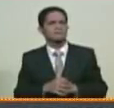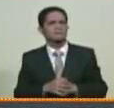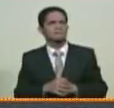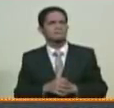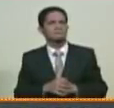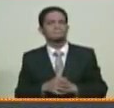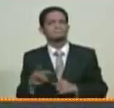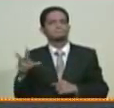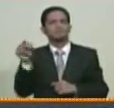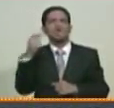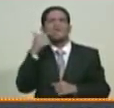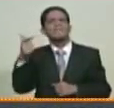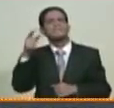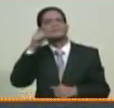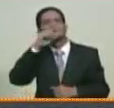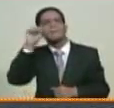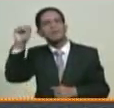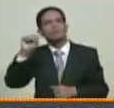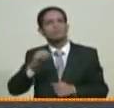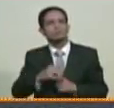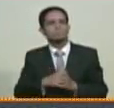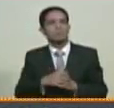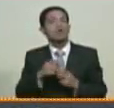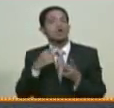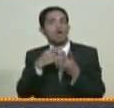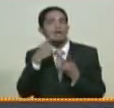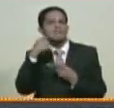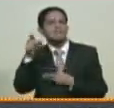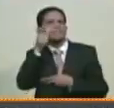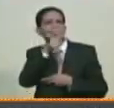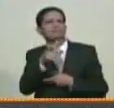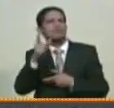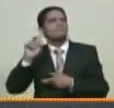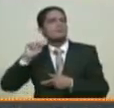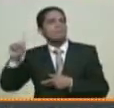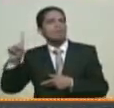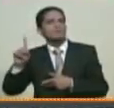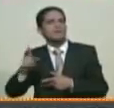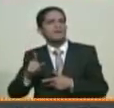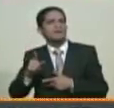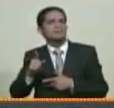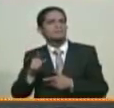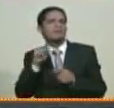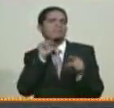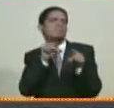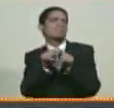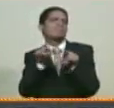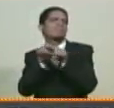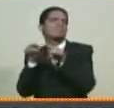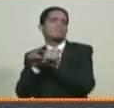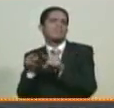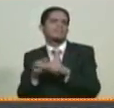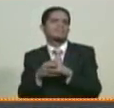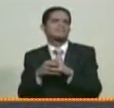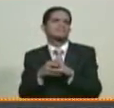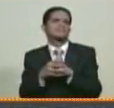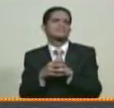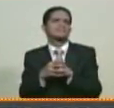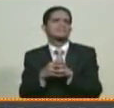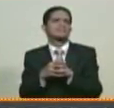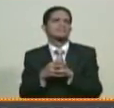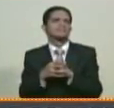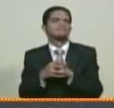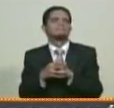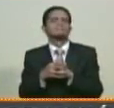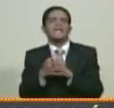presidente maduro no lo digo yo lo dice el conde del guácharo en su chiste pero iniciar una gran verdad ella dice que